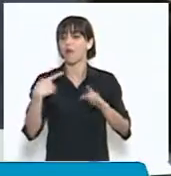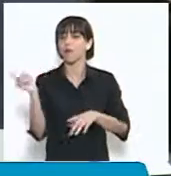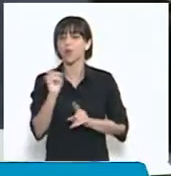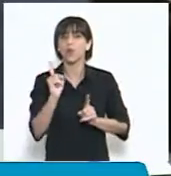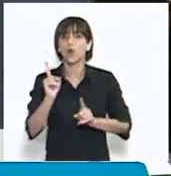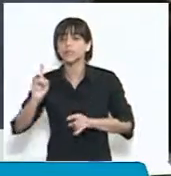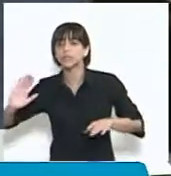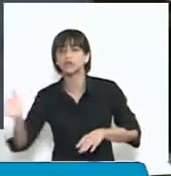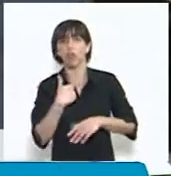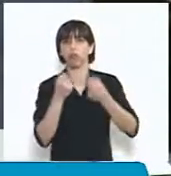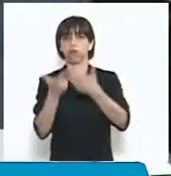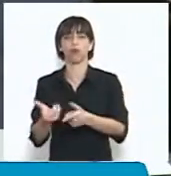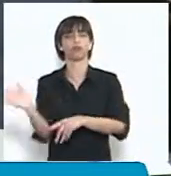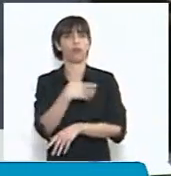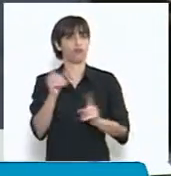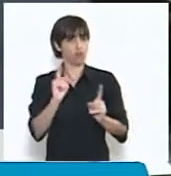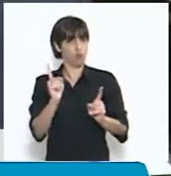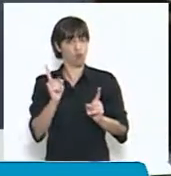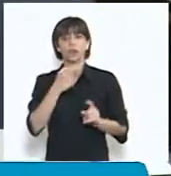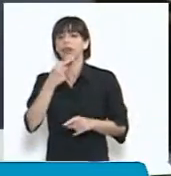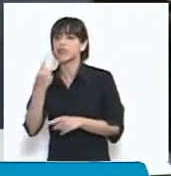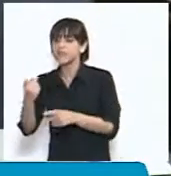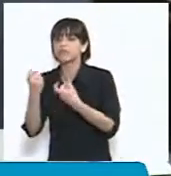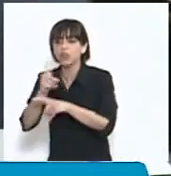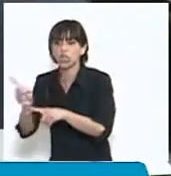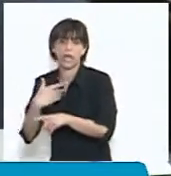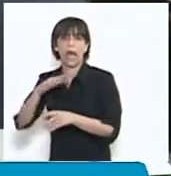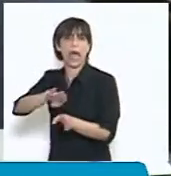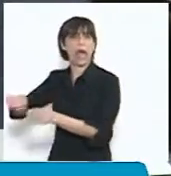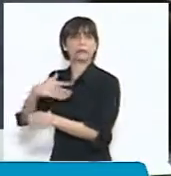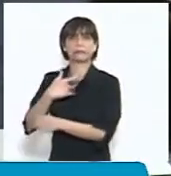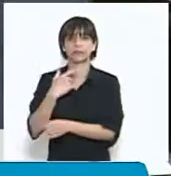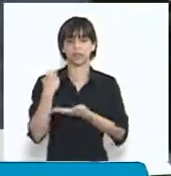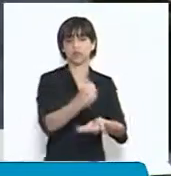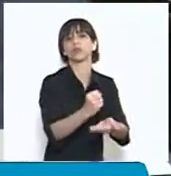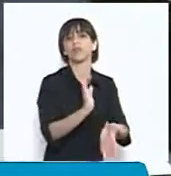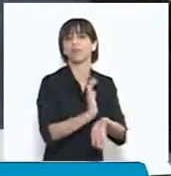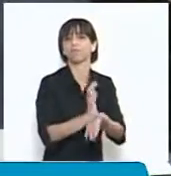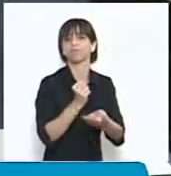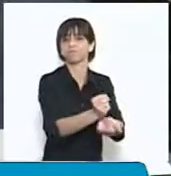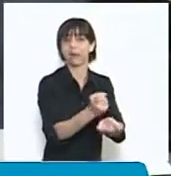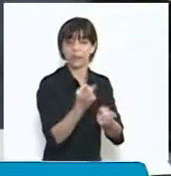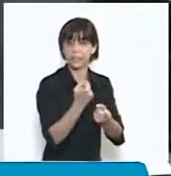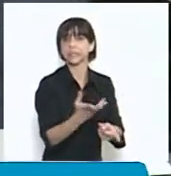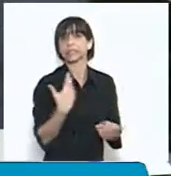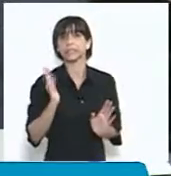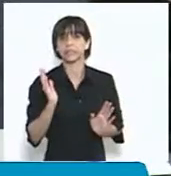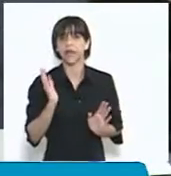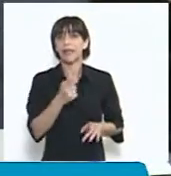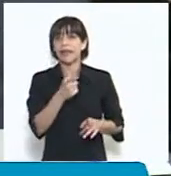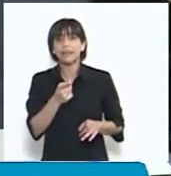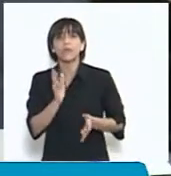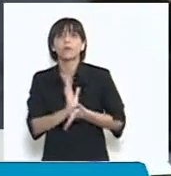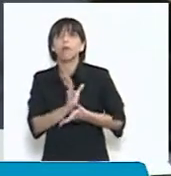prejuicio ideológico, como si eso tuviese que ver con la plata. Tiene que ver con la